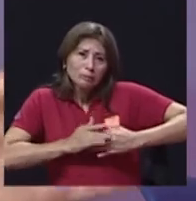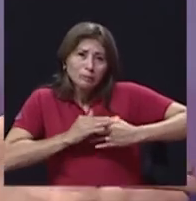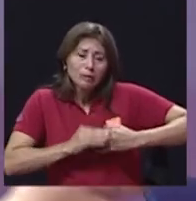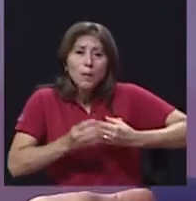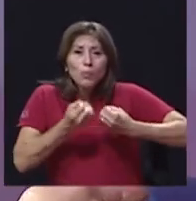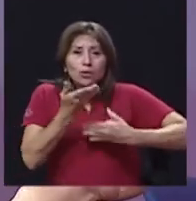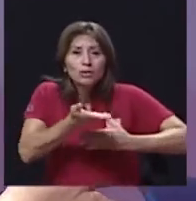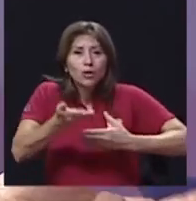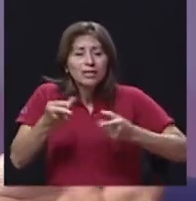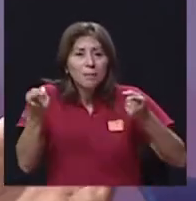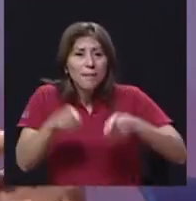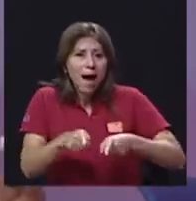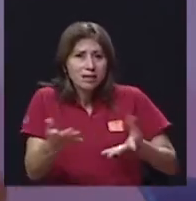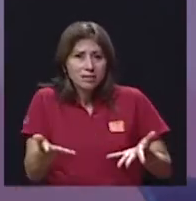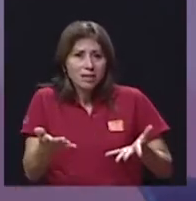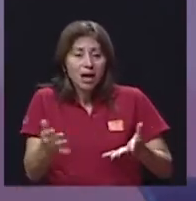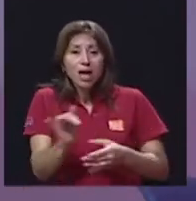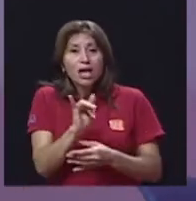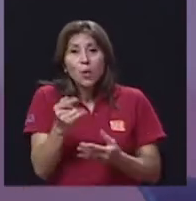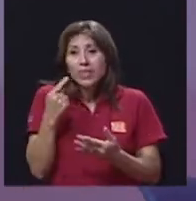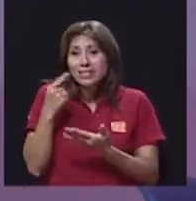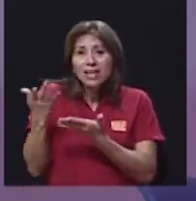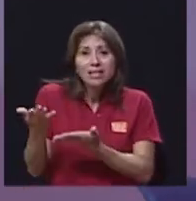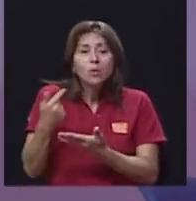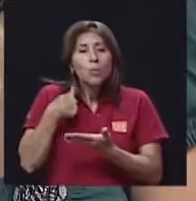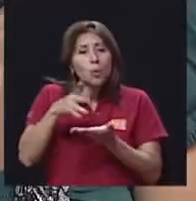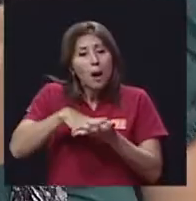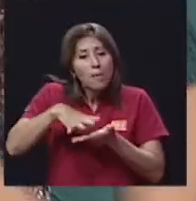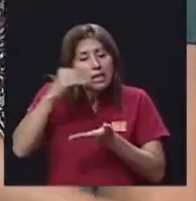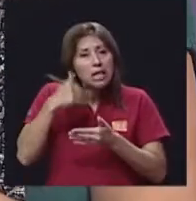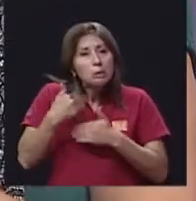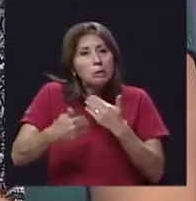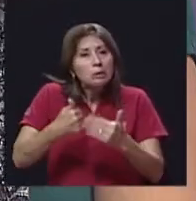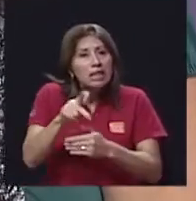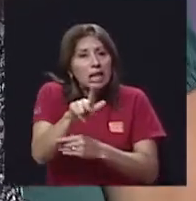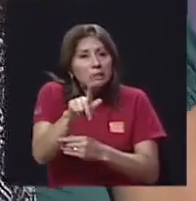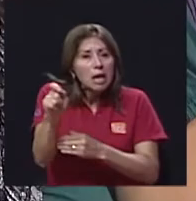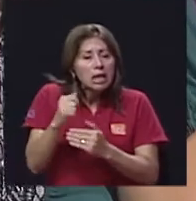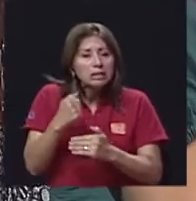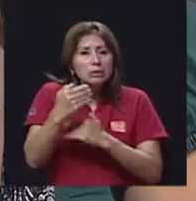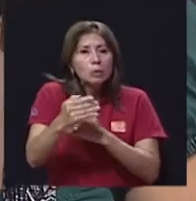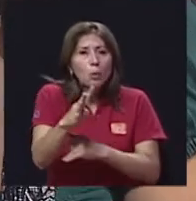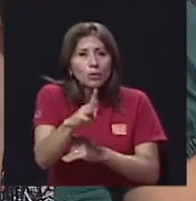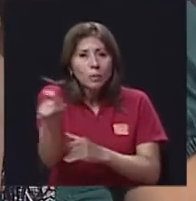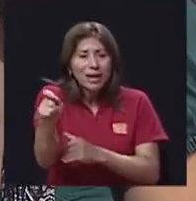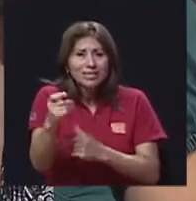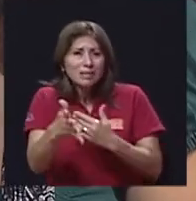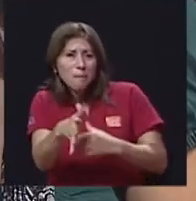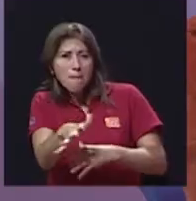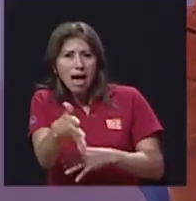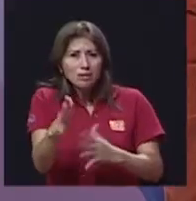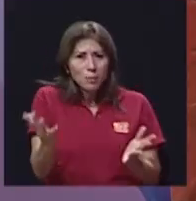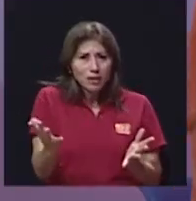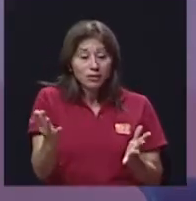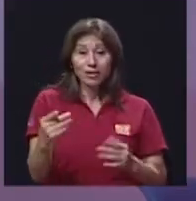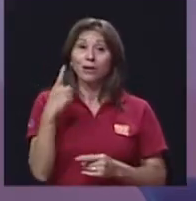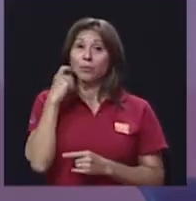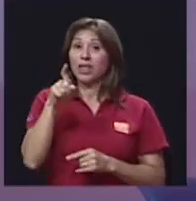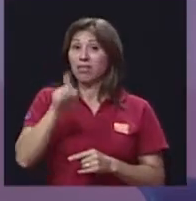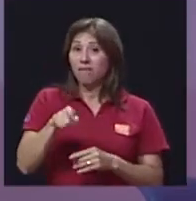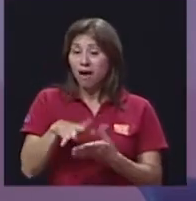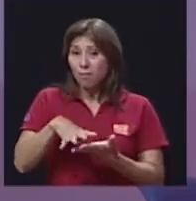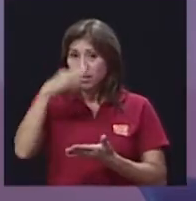como dice harían aprendiendo los 34 meses exactamente de otras cosas